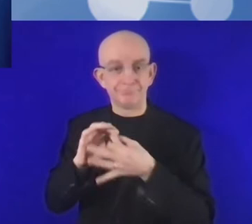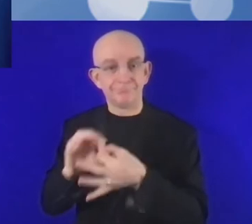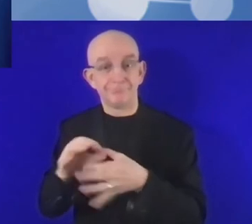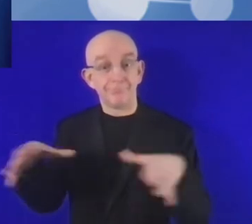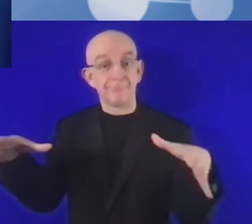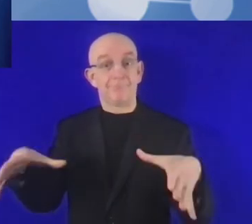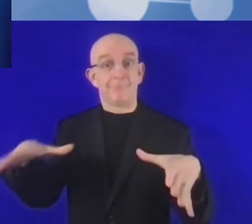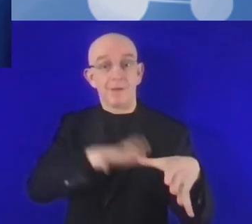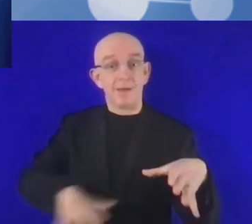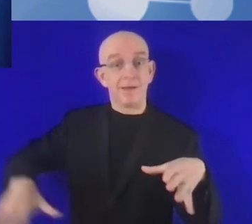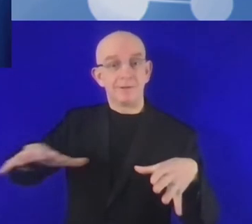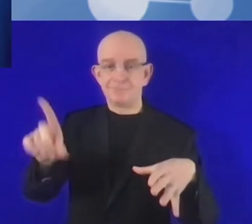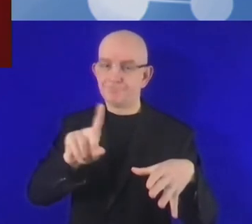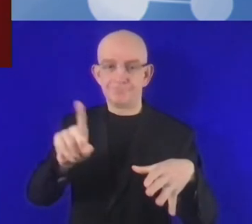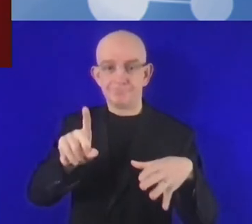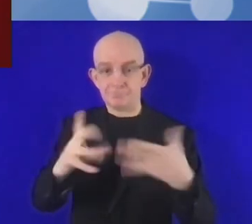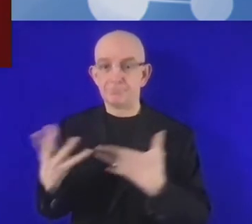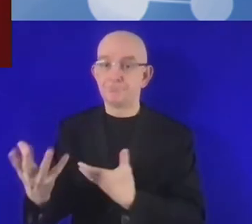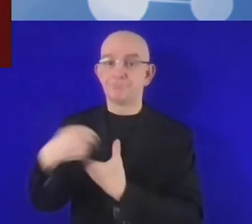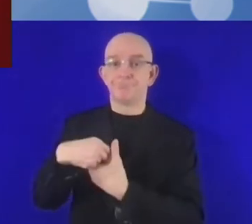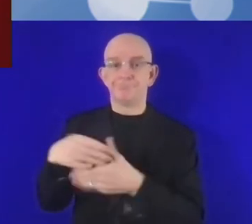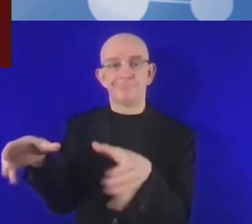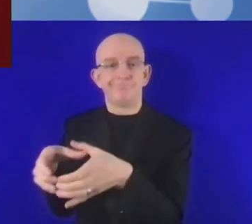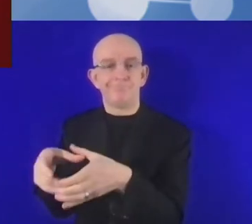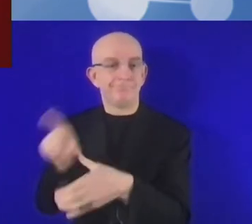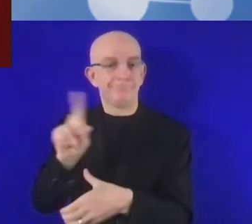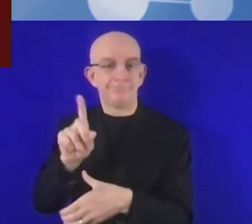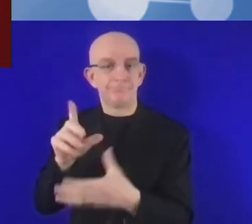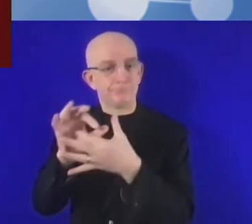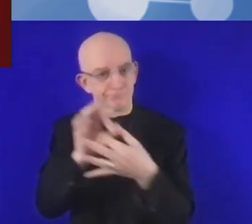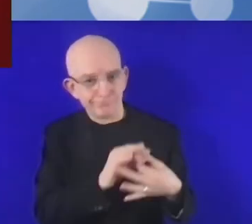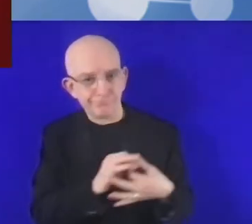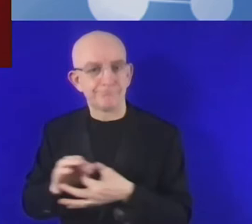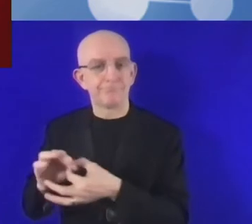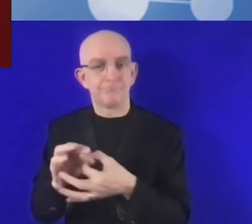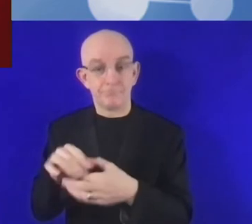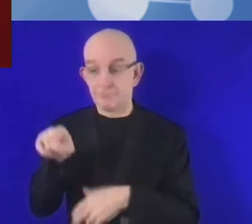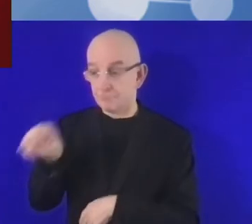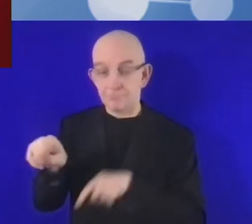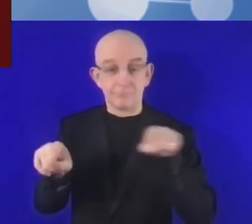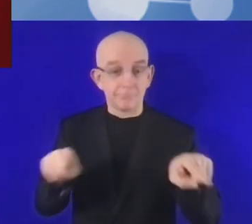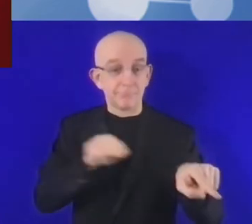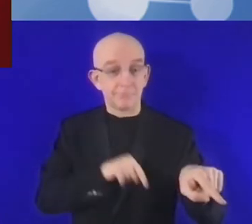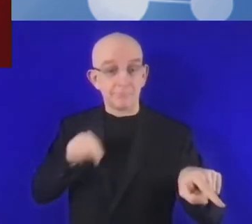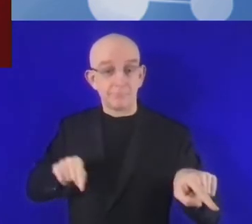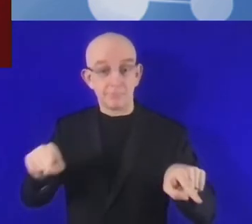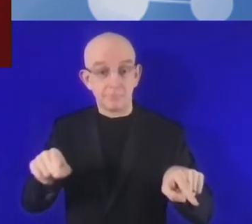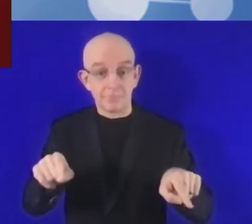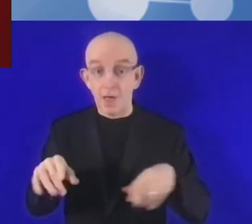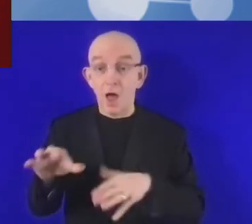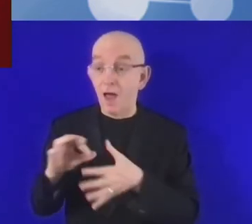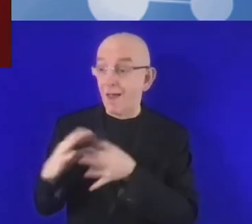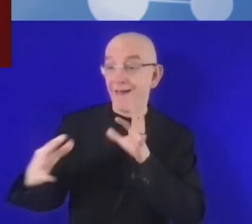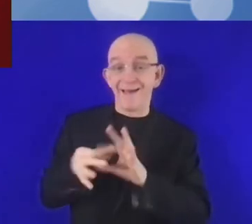de un grupo de interesados. Lo que nosotros realmente necesitamos es un esfuerzo común. De lo contrario, no